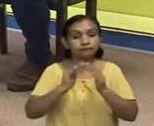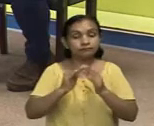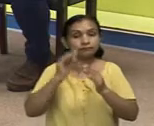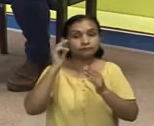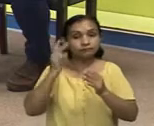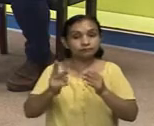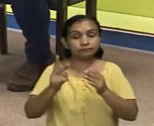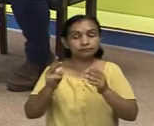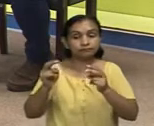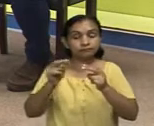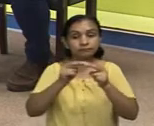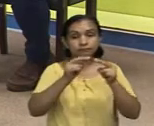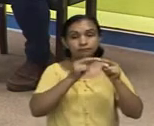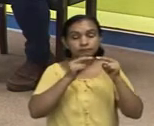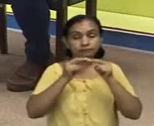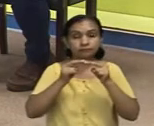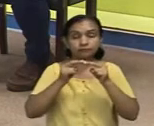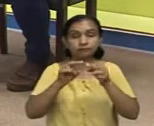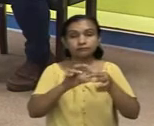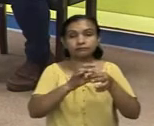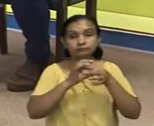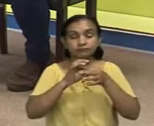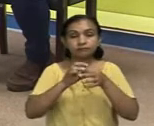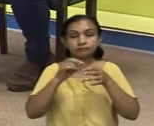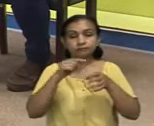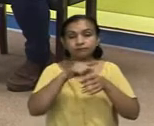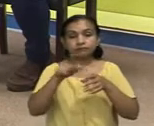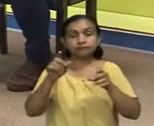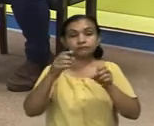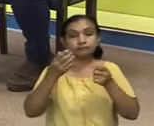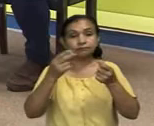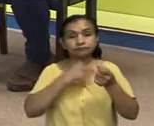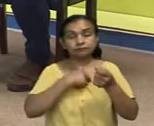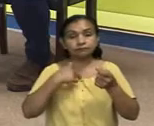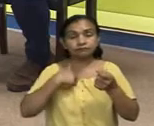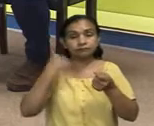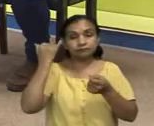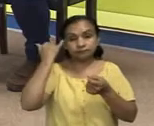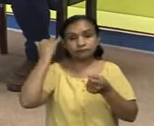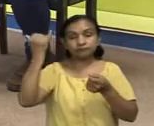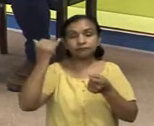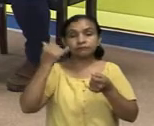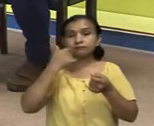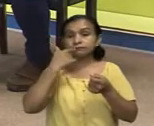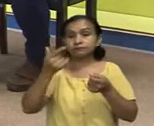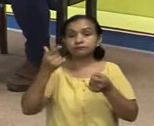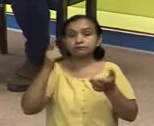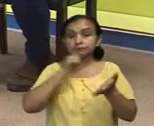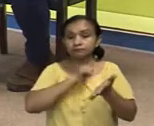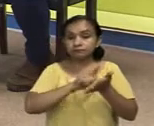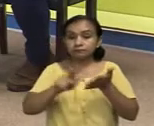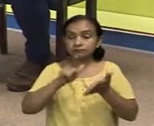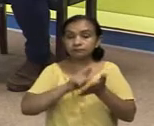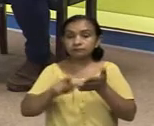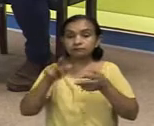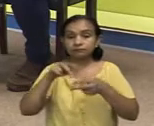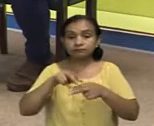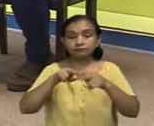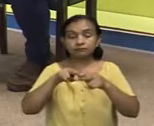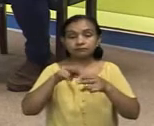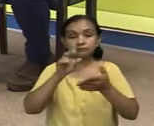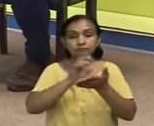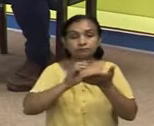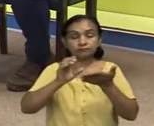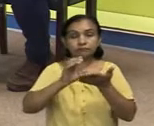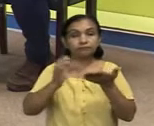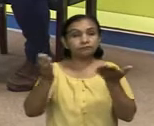la articulación como comunidad, que ellos también propio por iniciativas orienten jornadas de limpieza en parques, en sus colegios